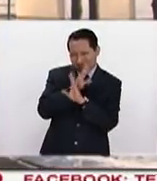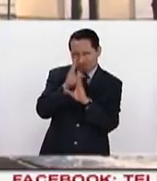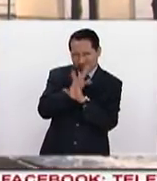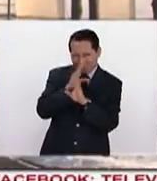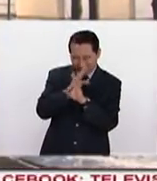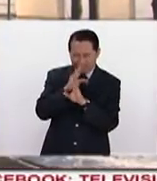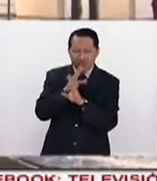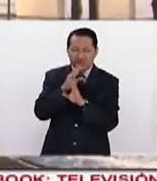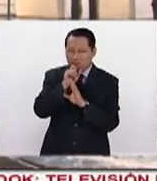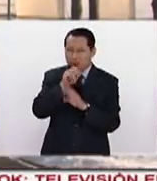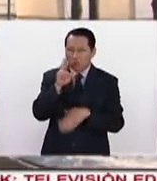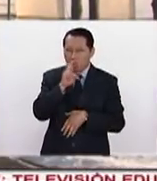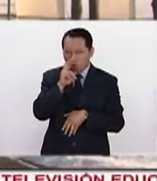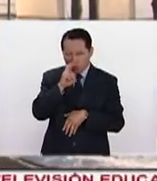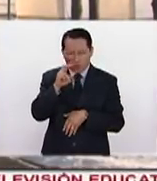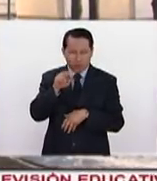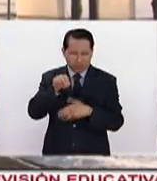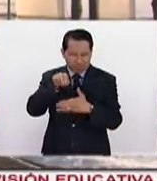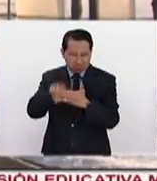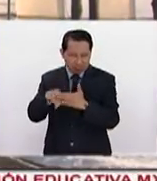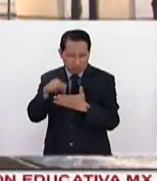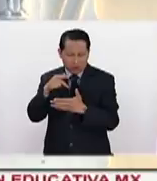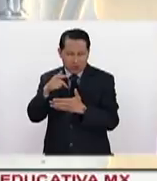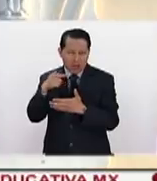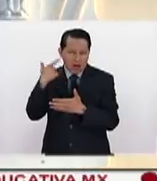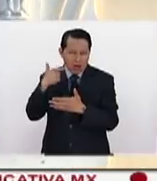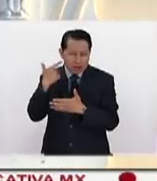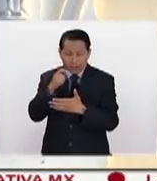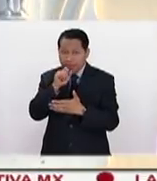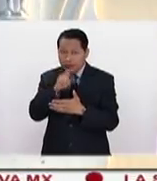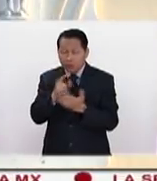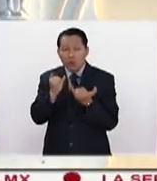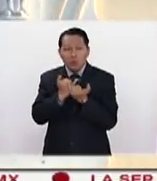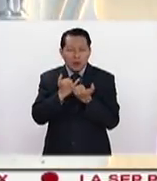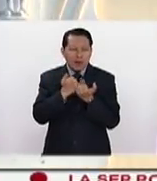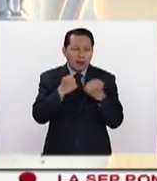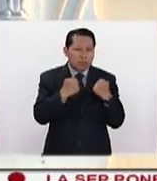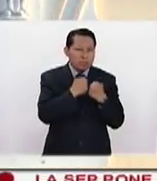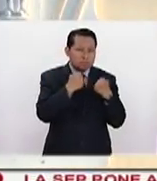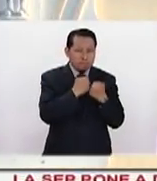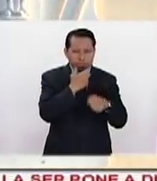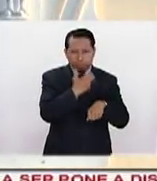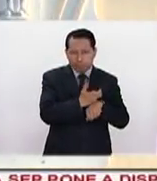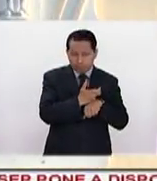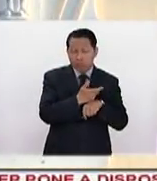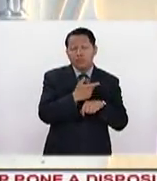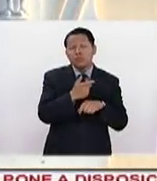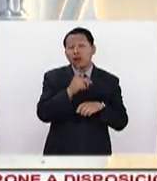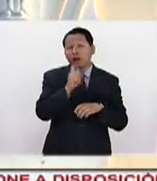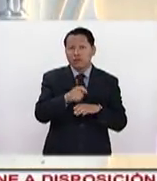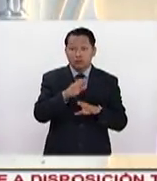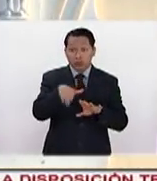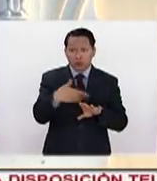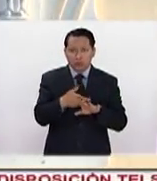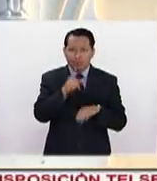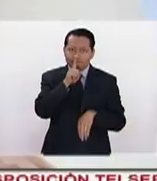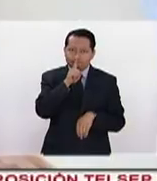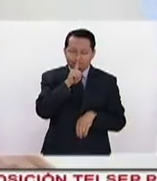y los choques que ha habido con Estados Unidos. En fin, esto parece que en vez de perjudicarle ha alimentado un